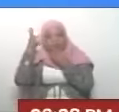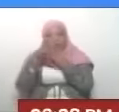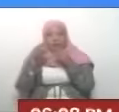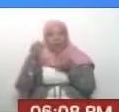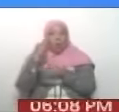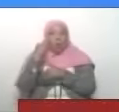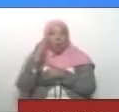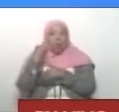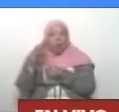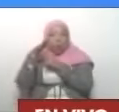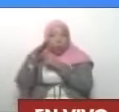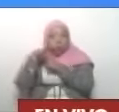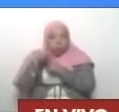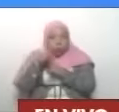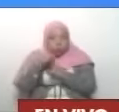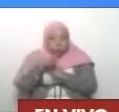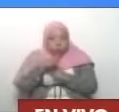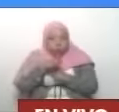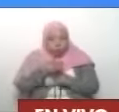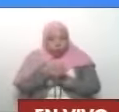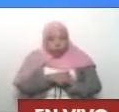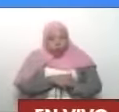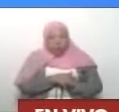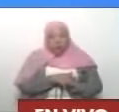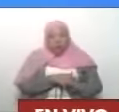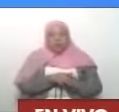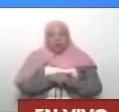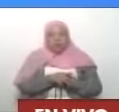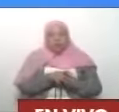lo oprimió de